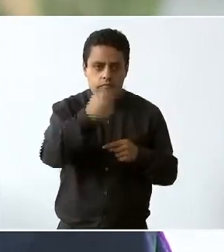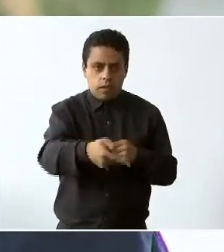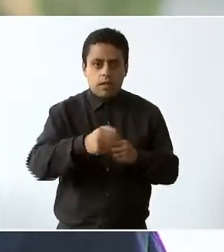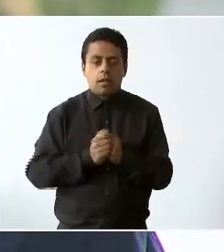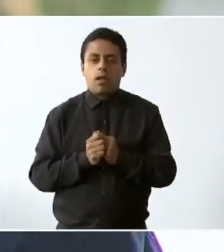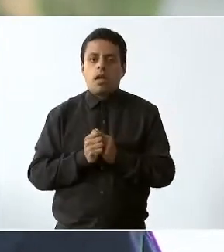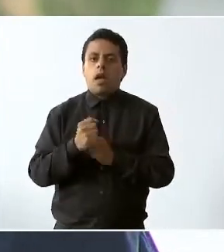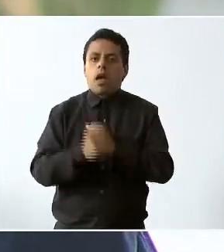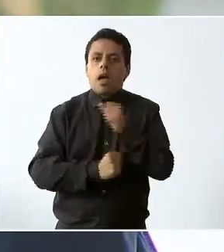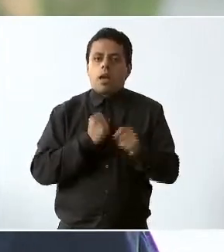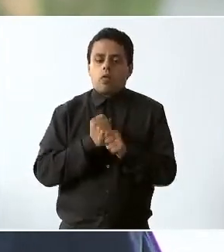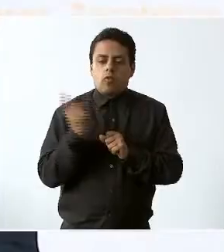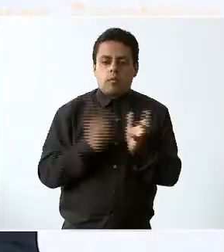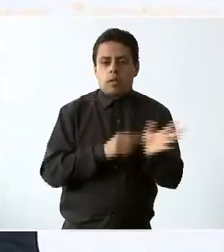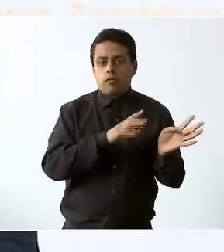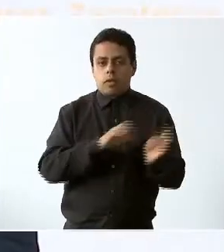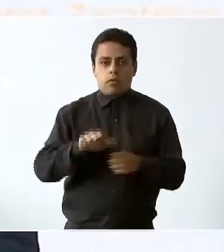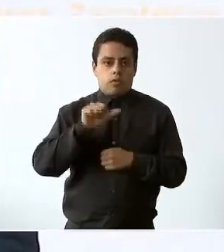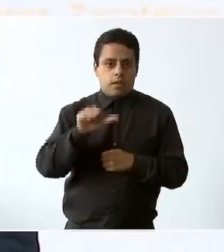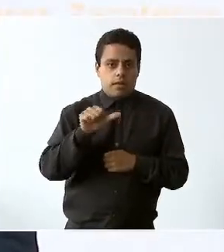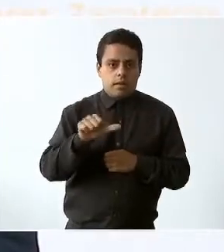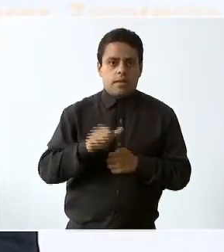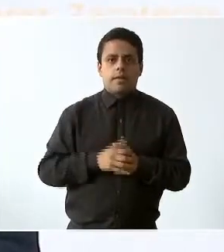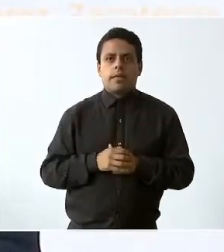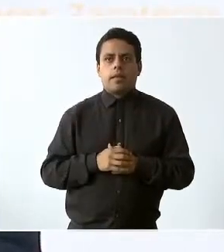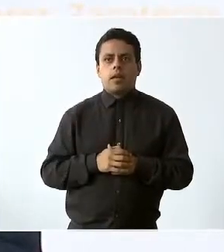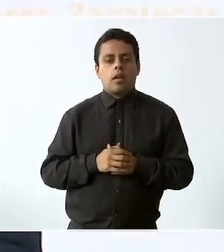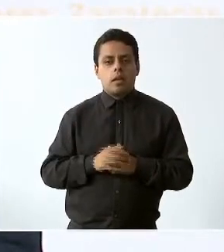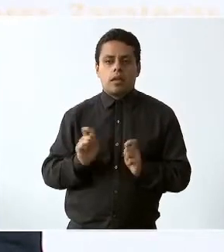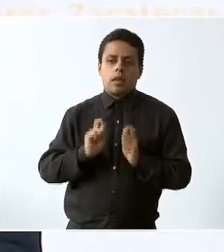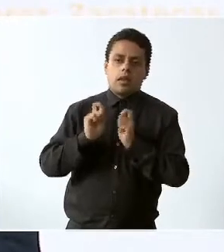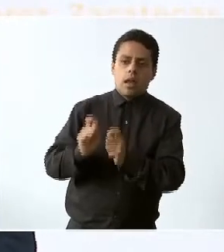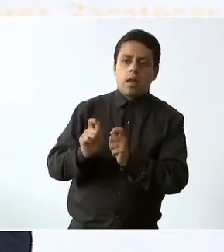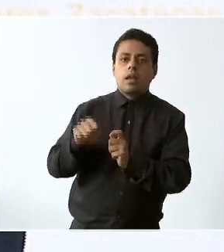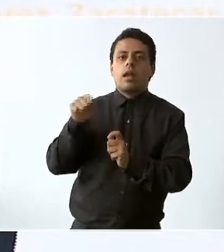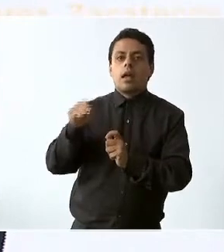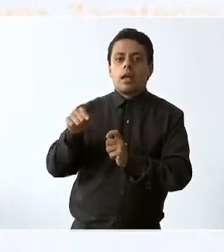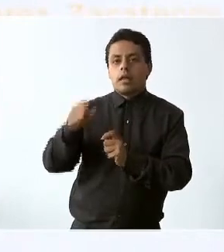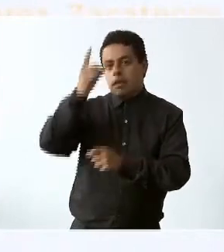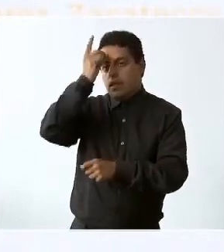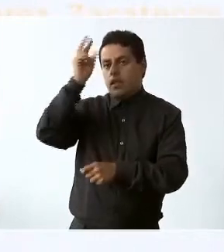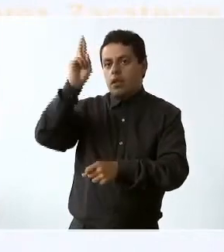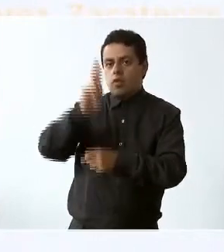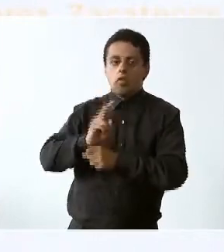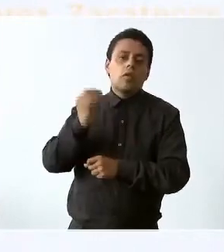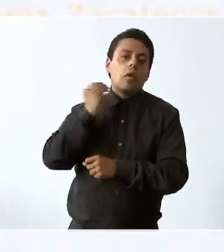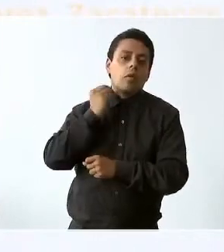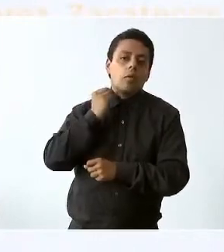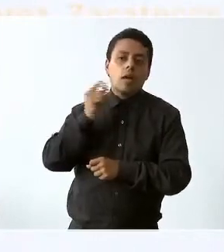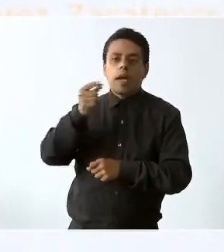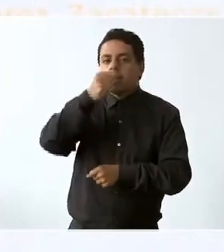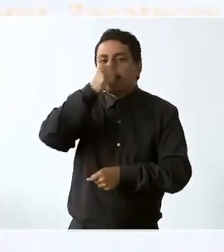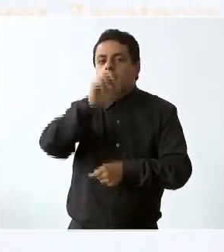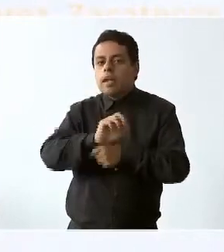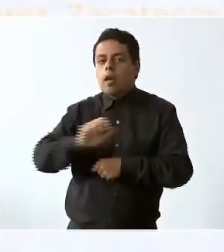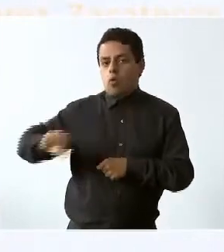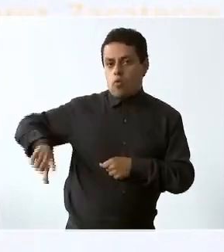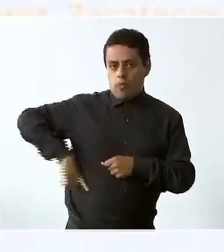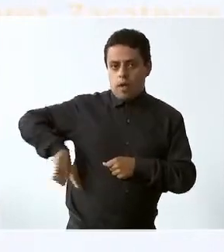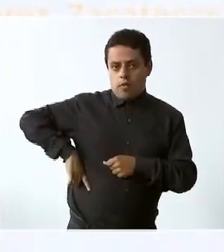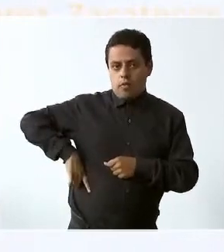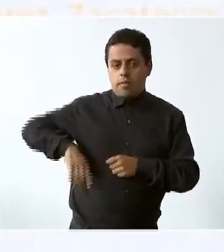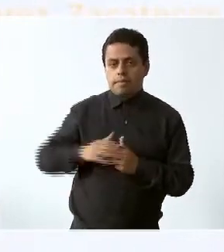en 1916, es nombrado director jurídico de la Secretaría de Gobernación y